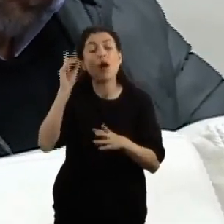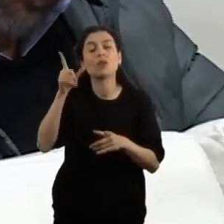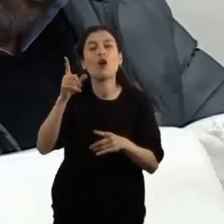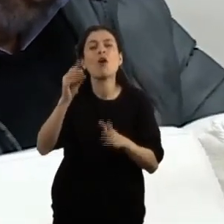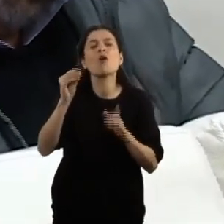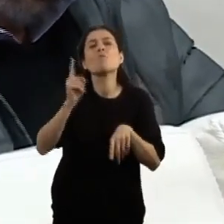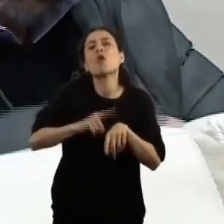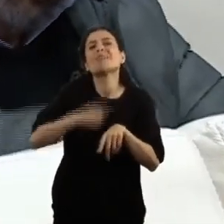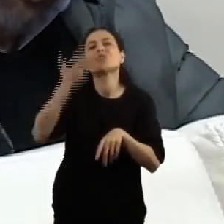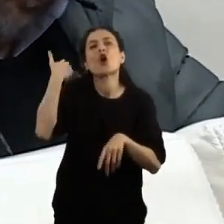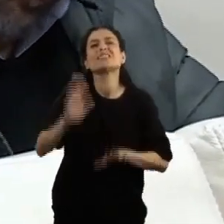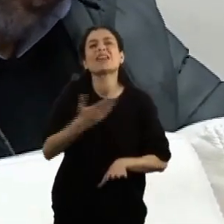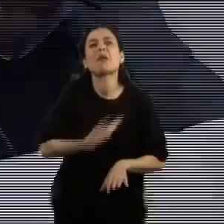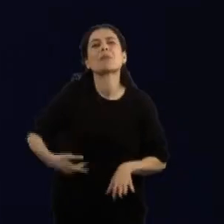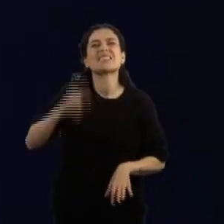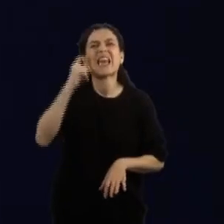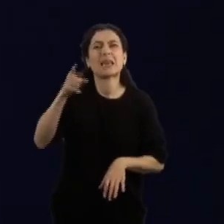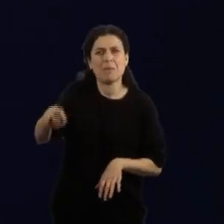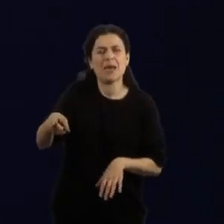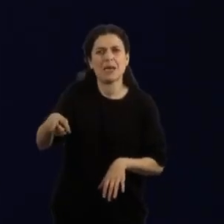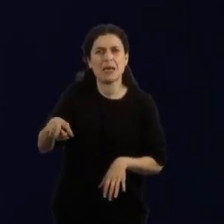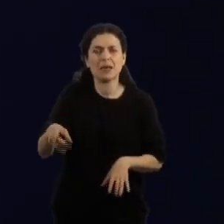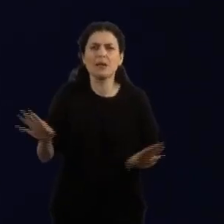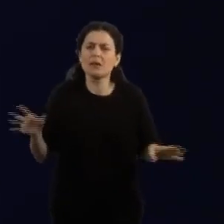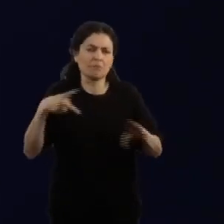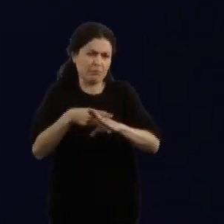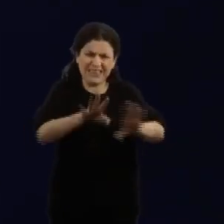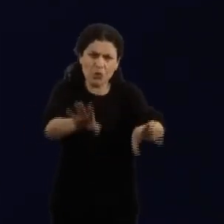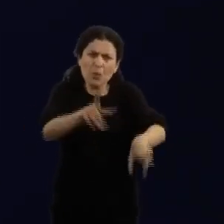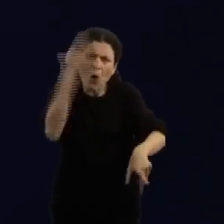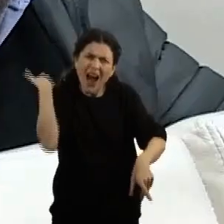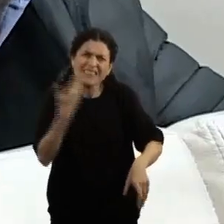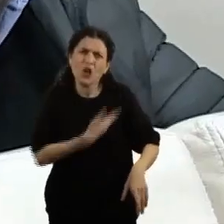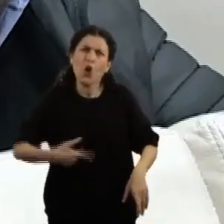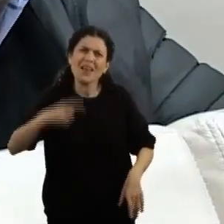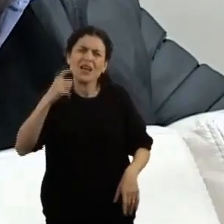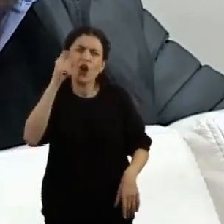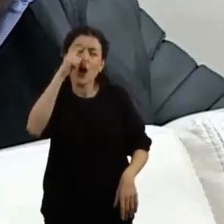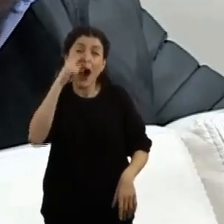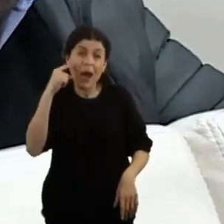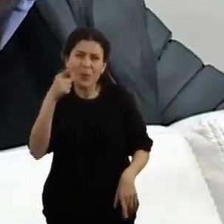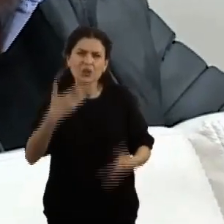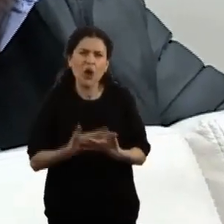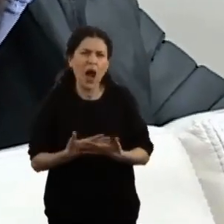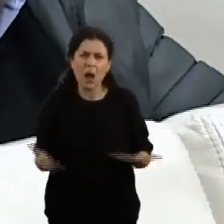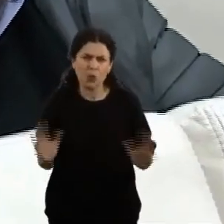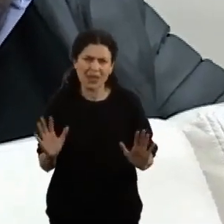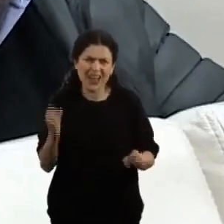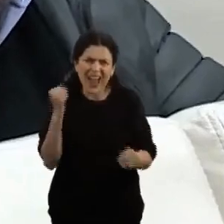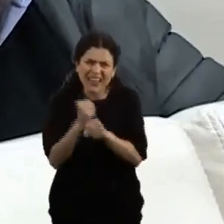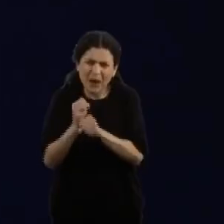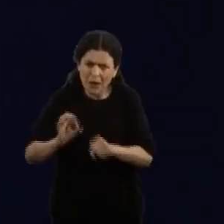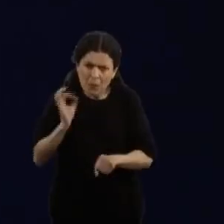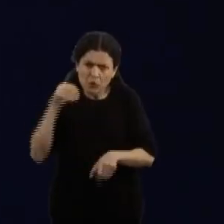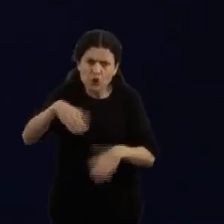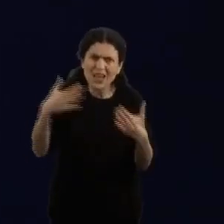Carlos Menem habían eliminado... Vos te aburrías, ¿no?, con el gobierno anterior. ¿Desde cuándo estás en Casa Rosada? te aburrías, porque estaba todo bien Yo no antes. tengo. Te